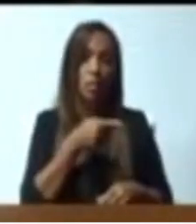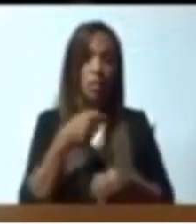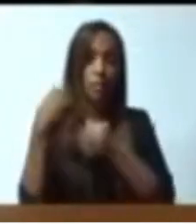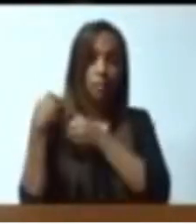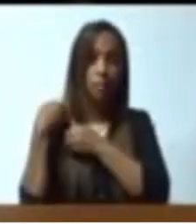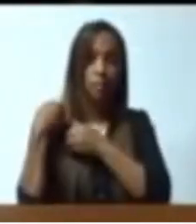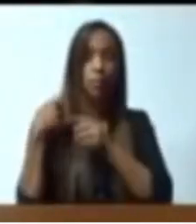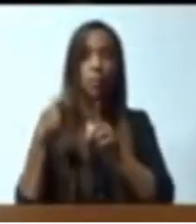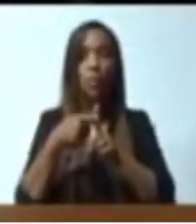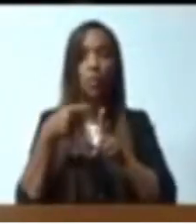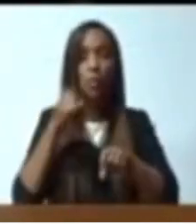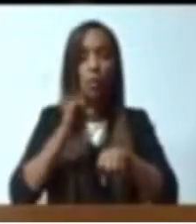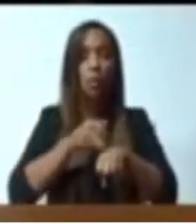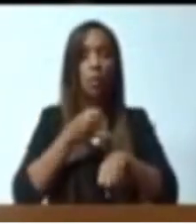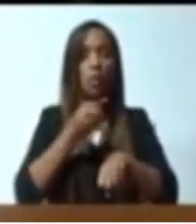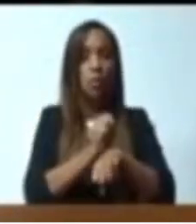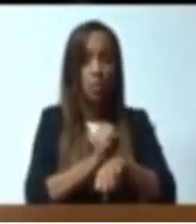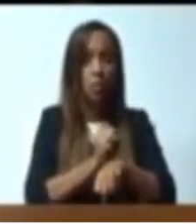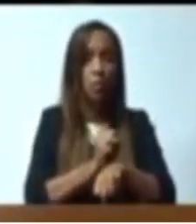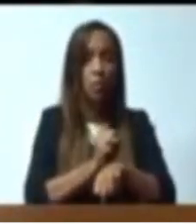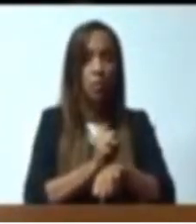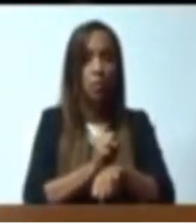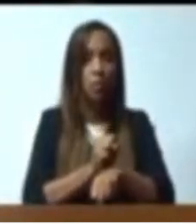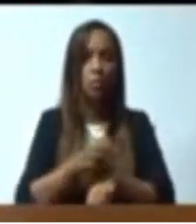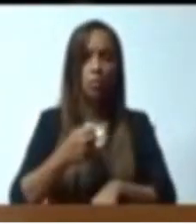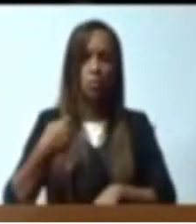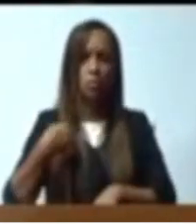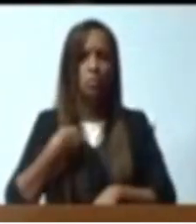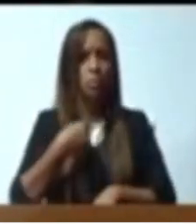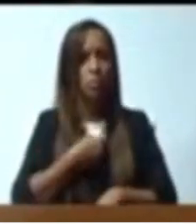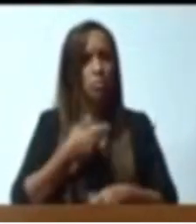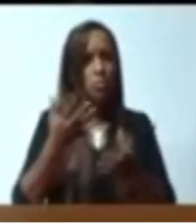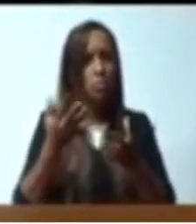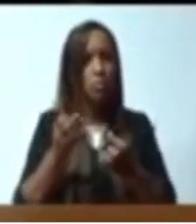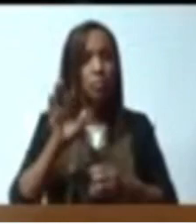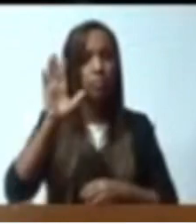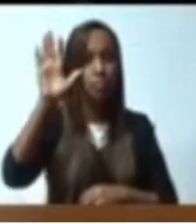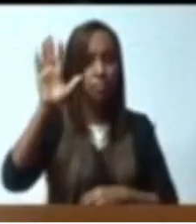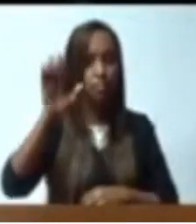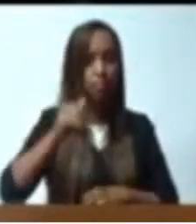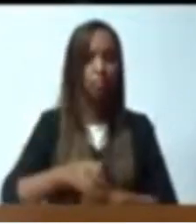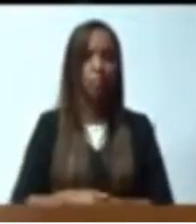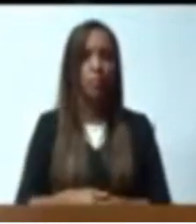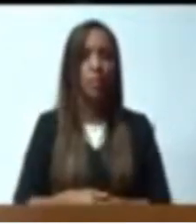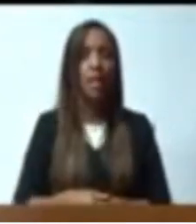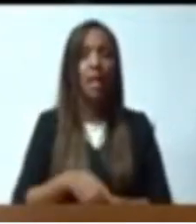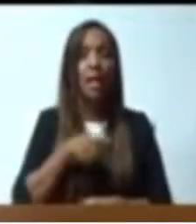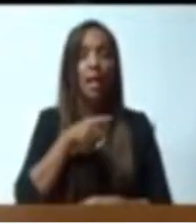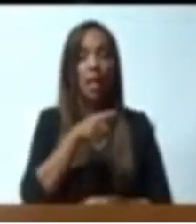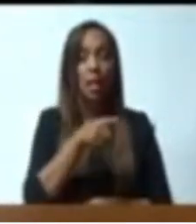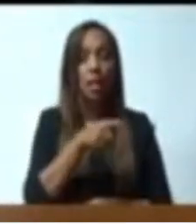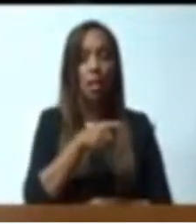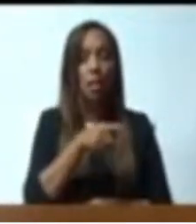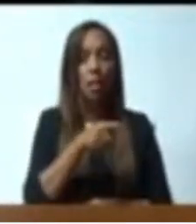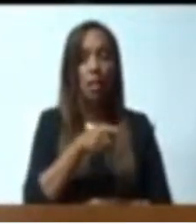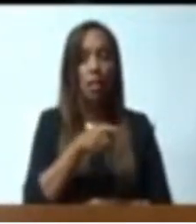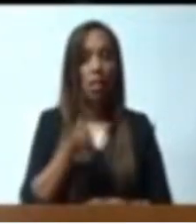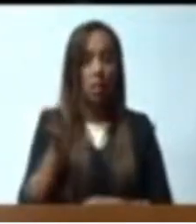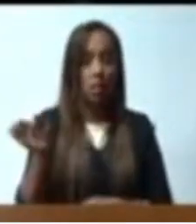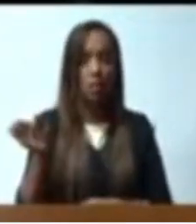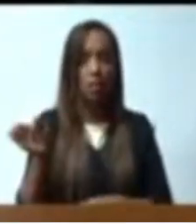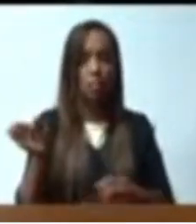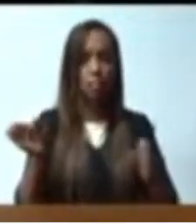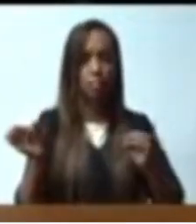durante él es senador del 2010 hasta el 2024, pero apenas